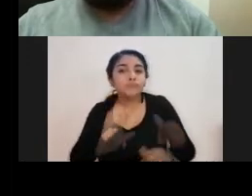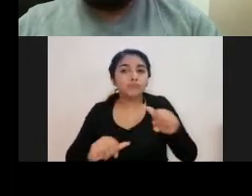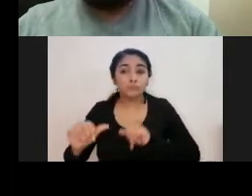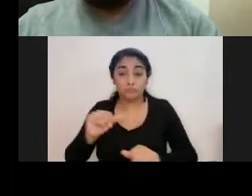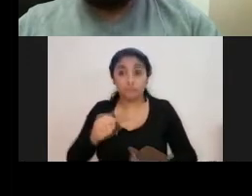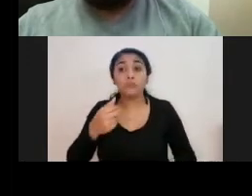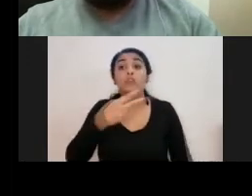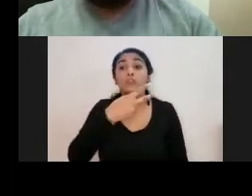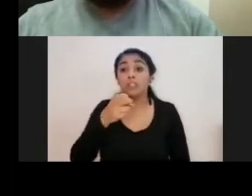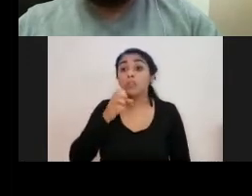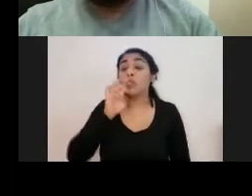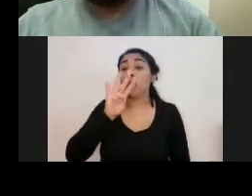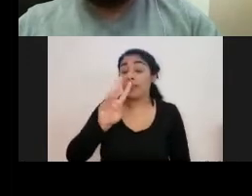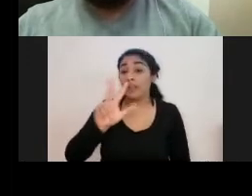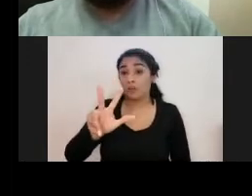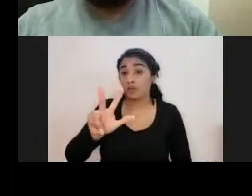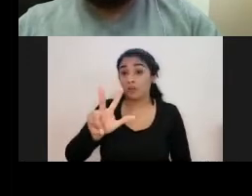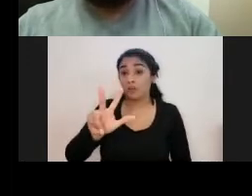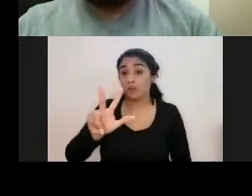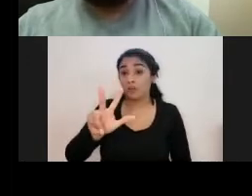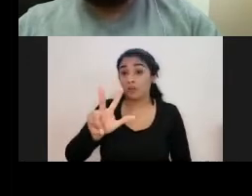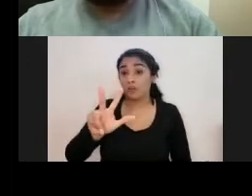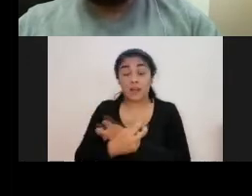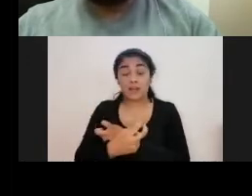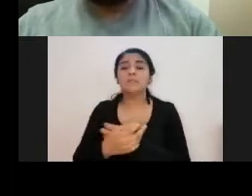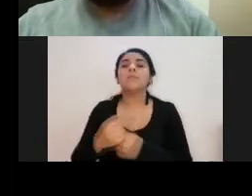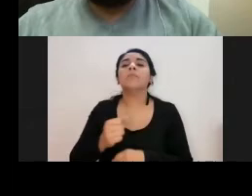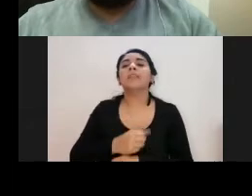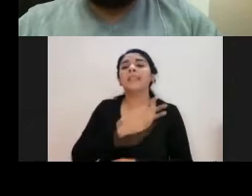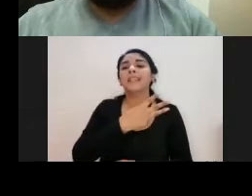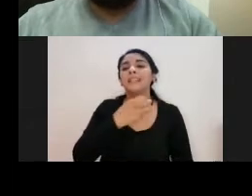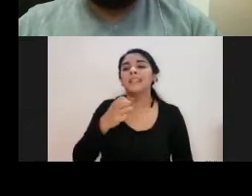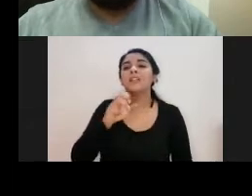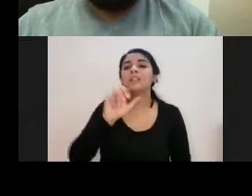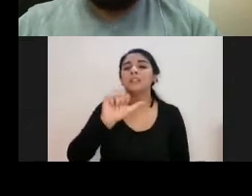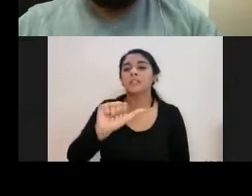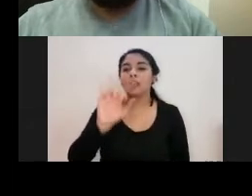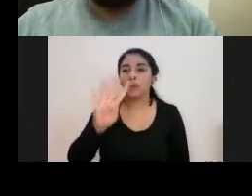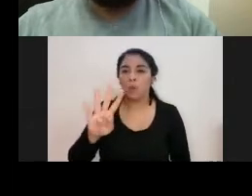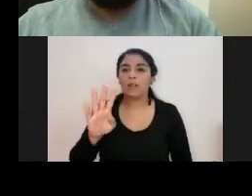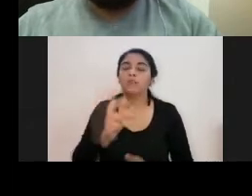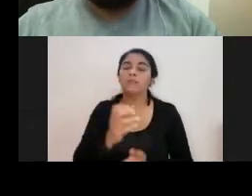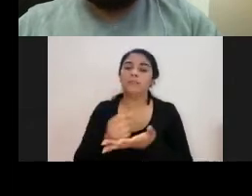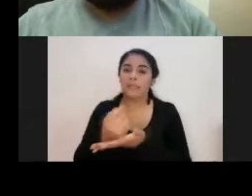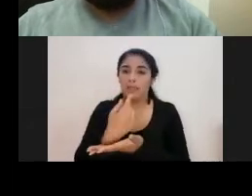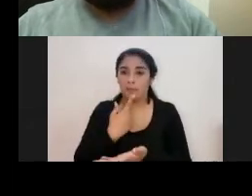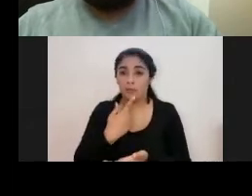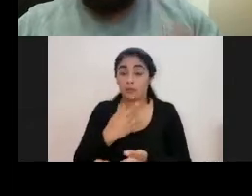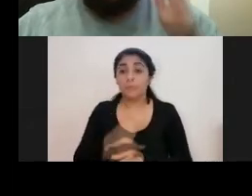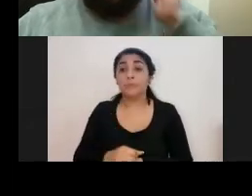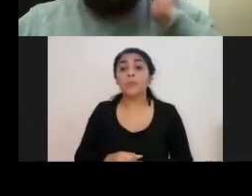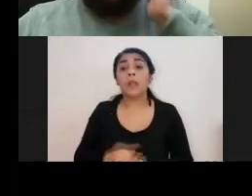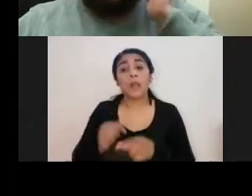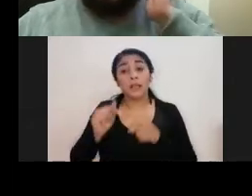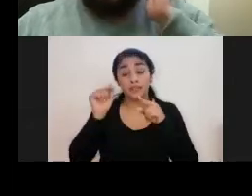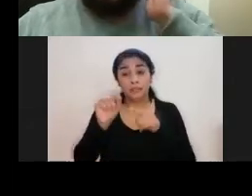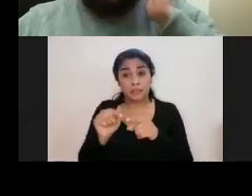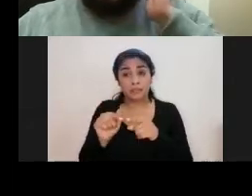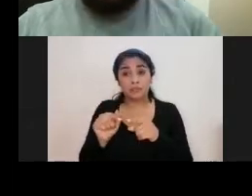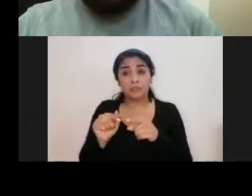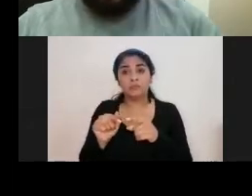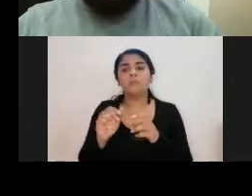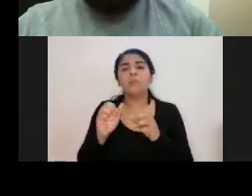248 antivirales y 364 tratamientos. Y de esto, ¿cierto?, podemos ver